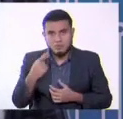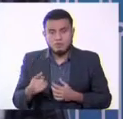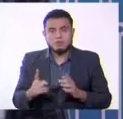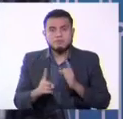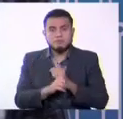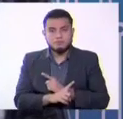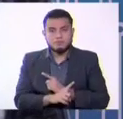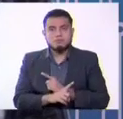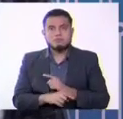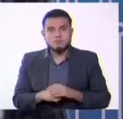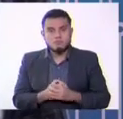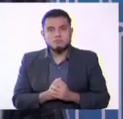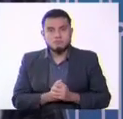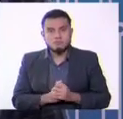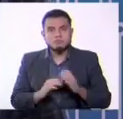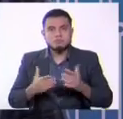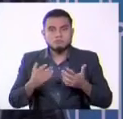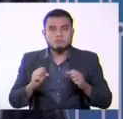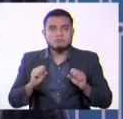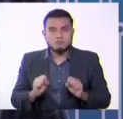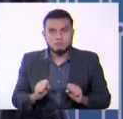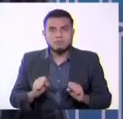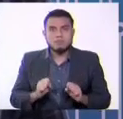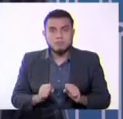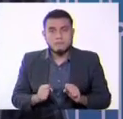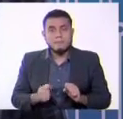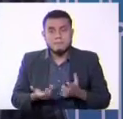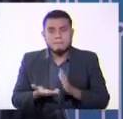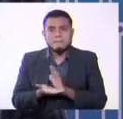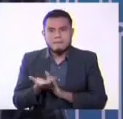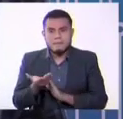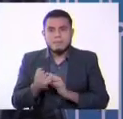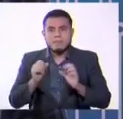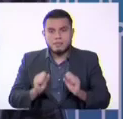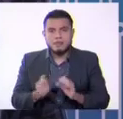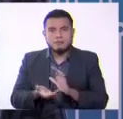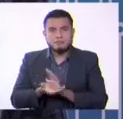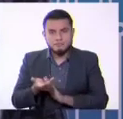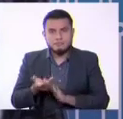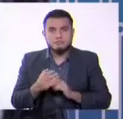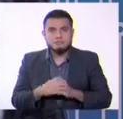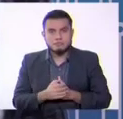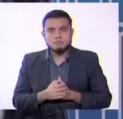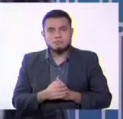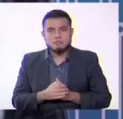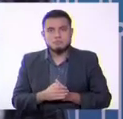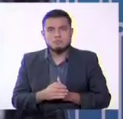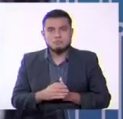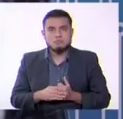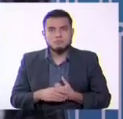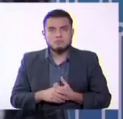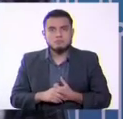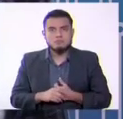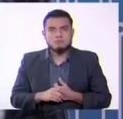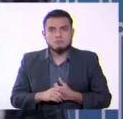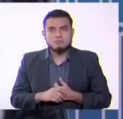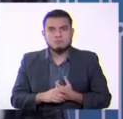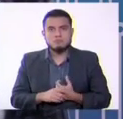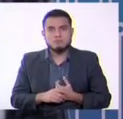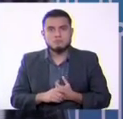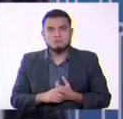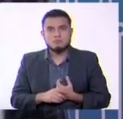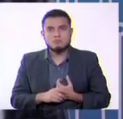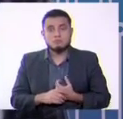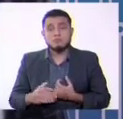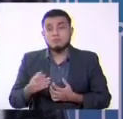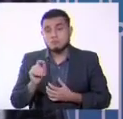actividades alternativas para poder estar entretenidos, para poder crecer, para poder además tener ese